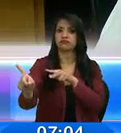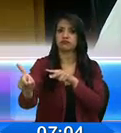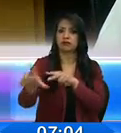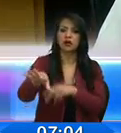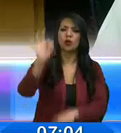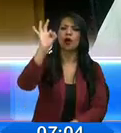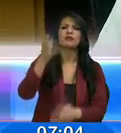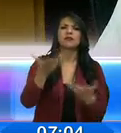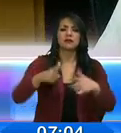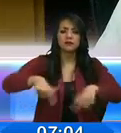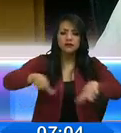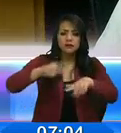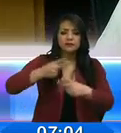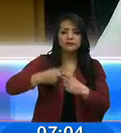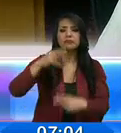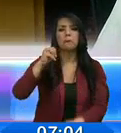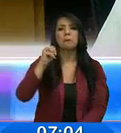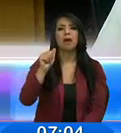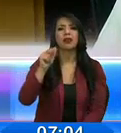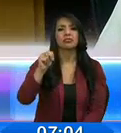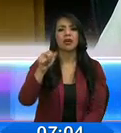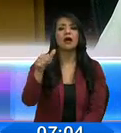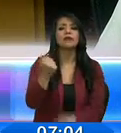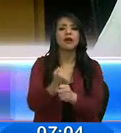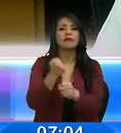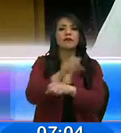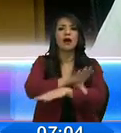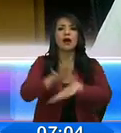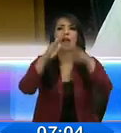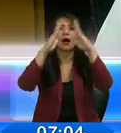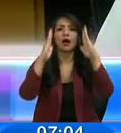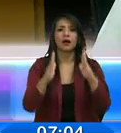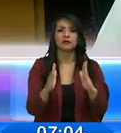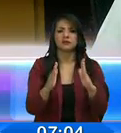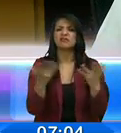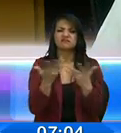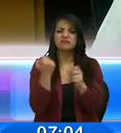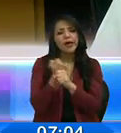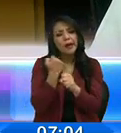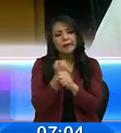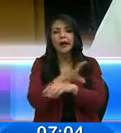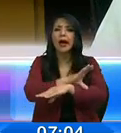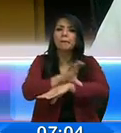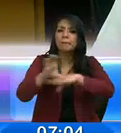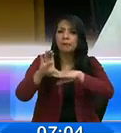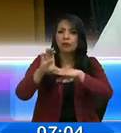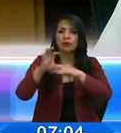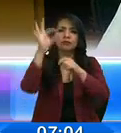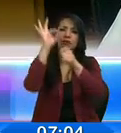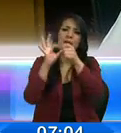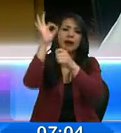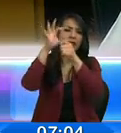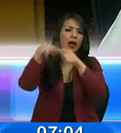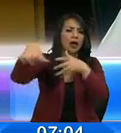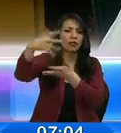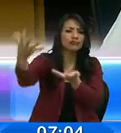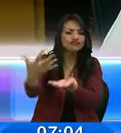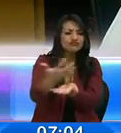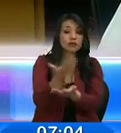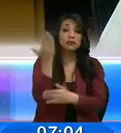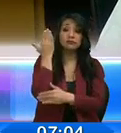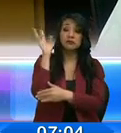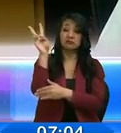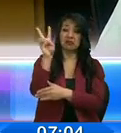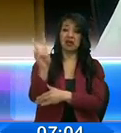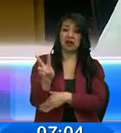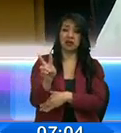Maná, en donde estaba trabajando en una hacienda en calidad de jornalero, en una bananera, y el día viernes pasado a